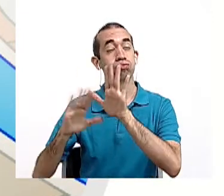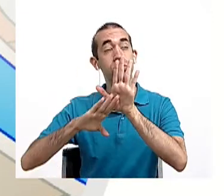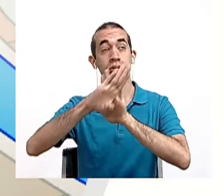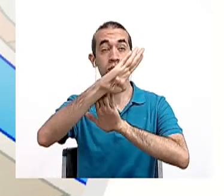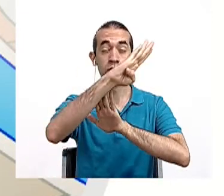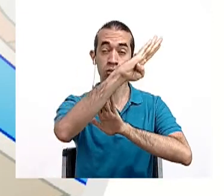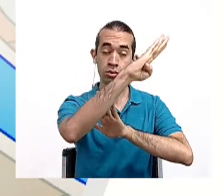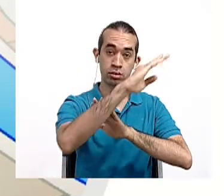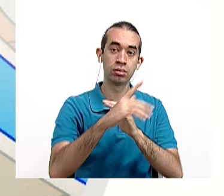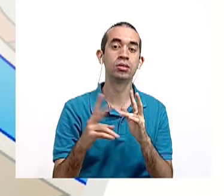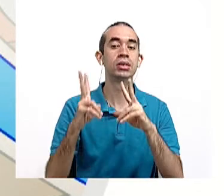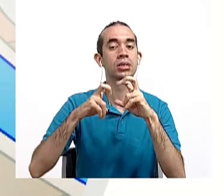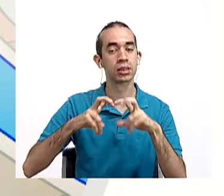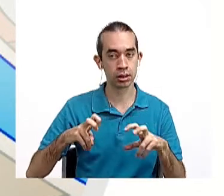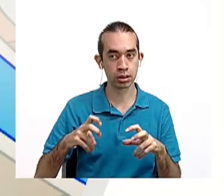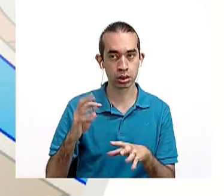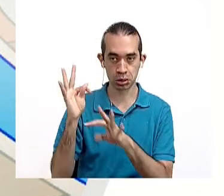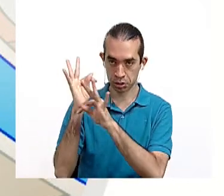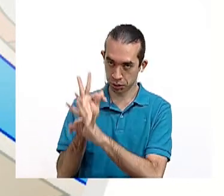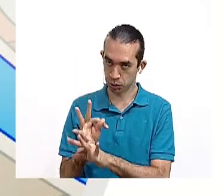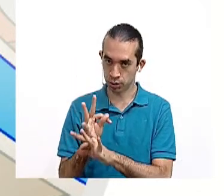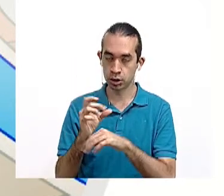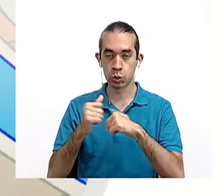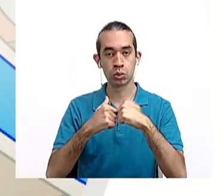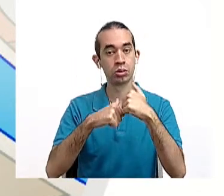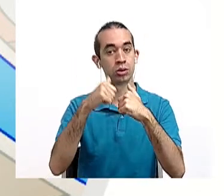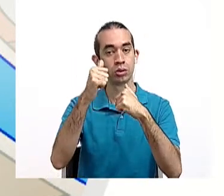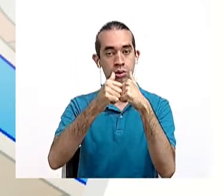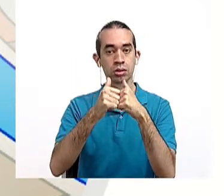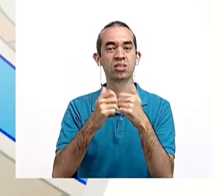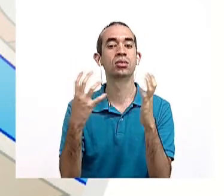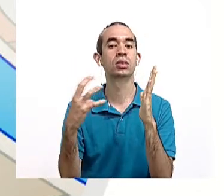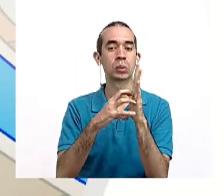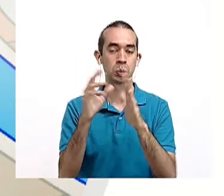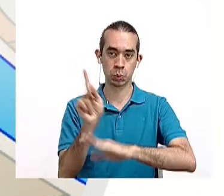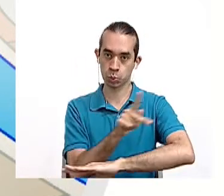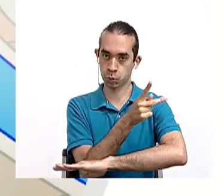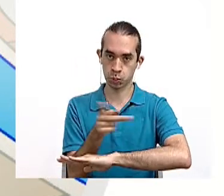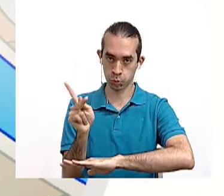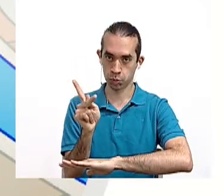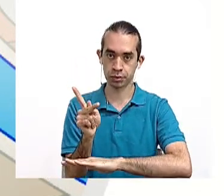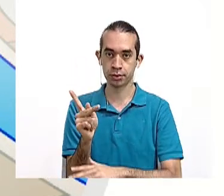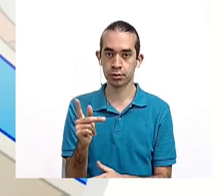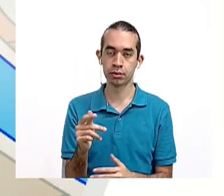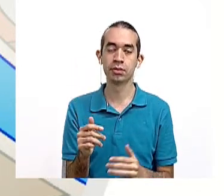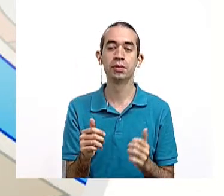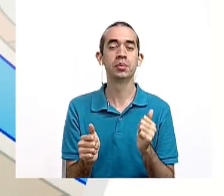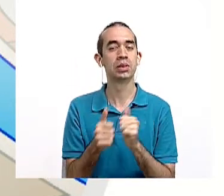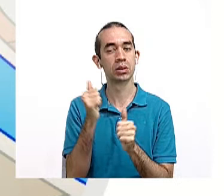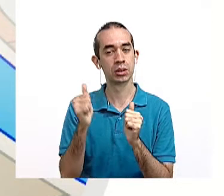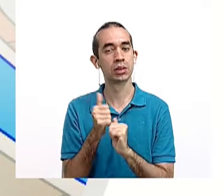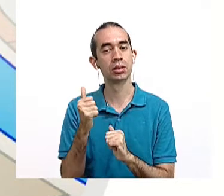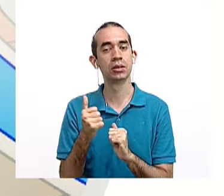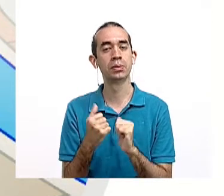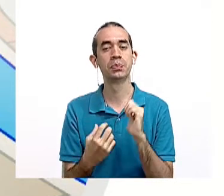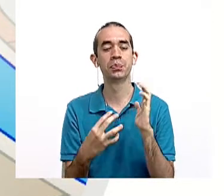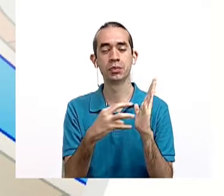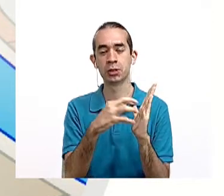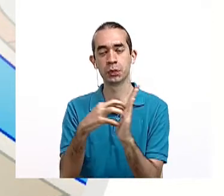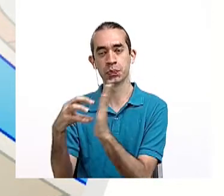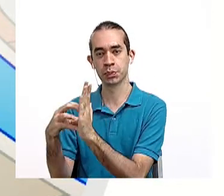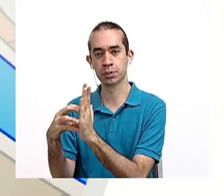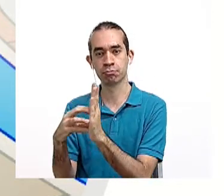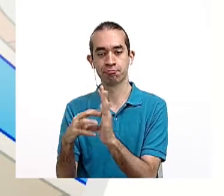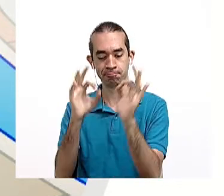un análisis clásico de la estructura del texto poético, sobre todo aquellos textos que cumplen con